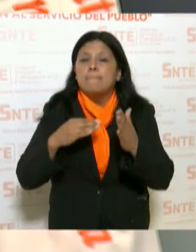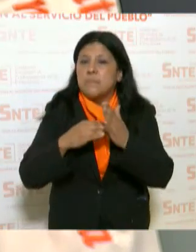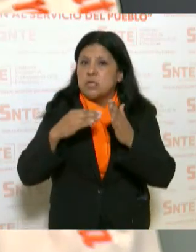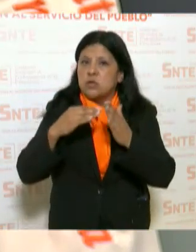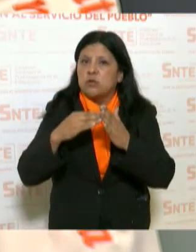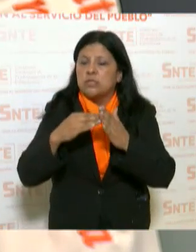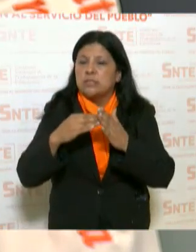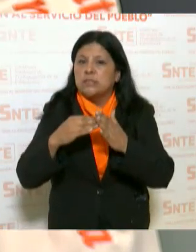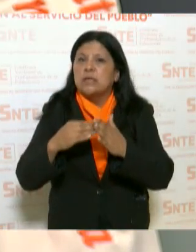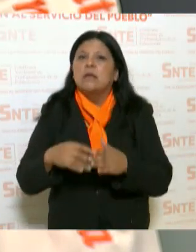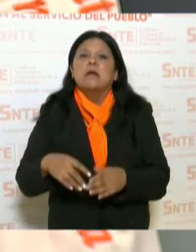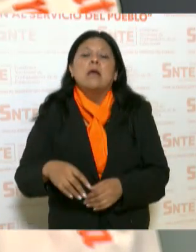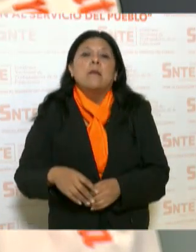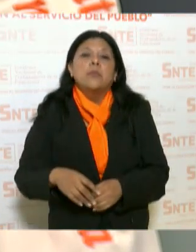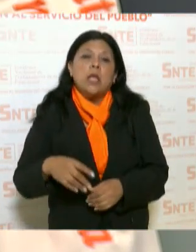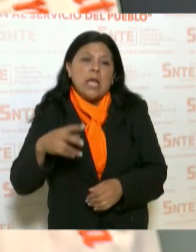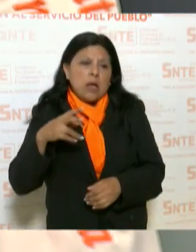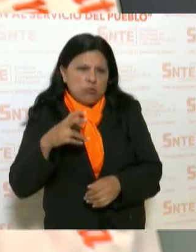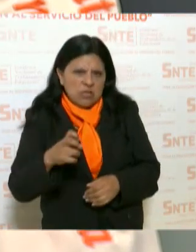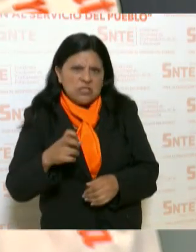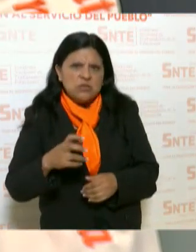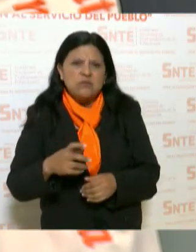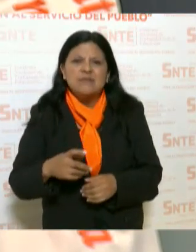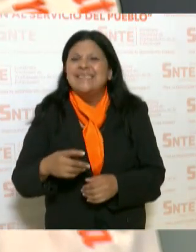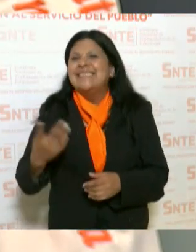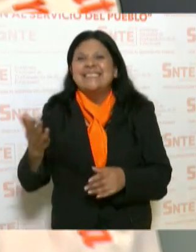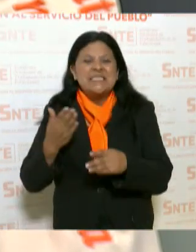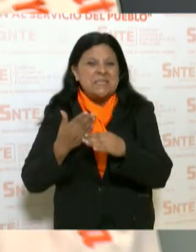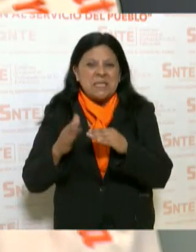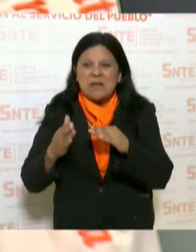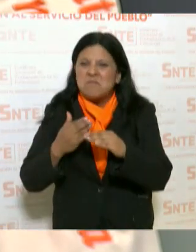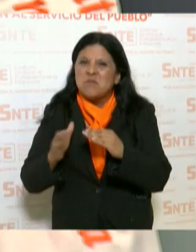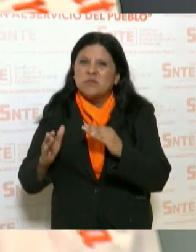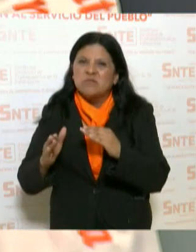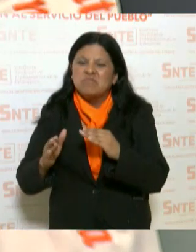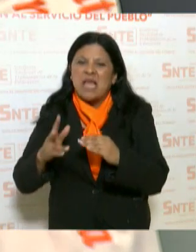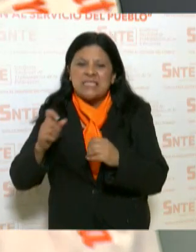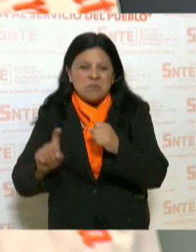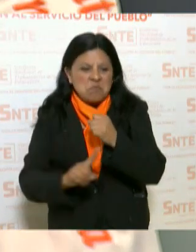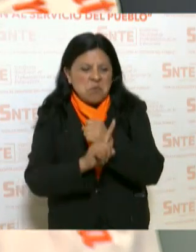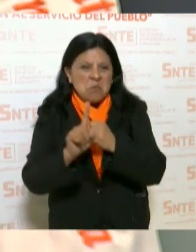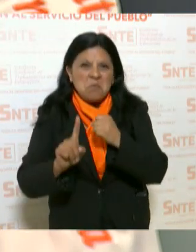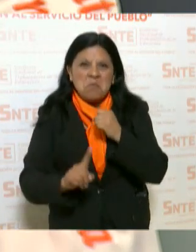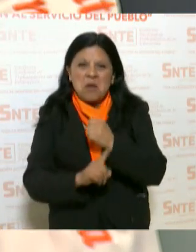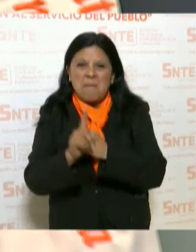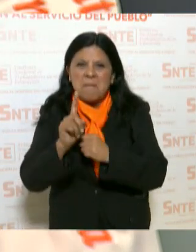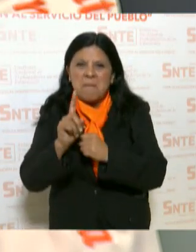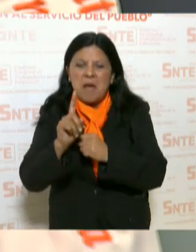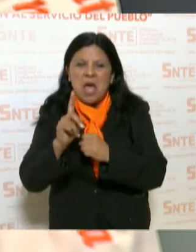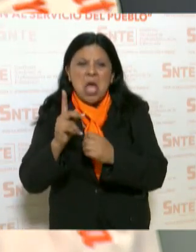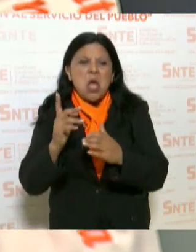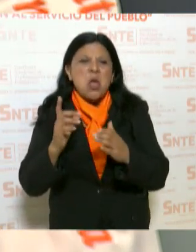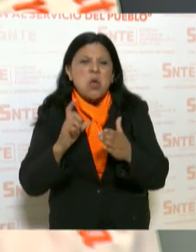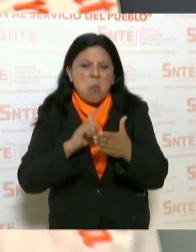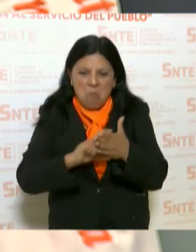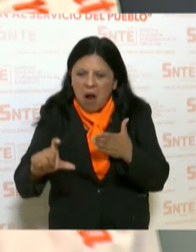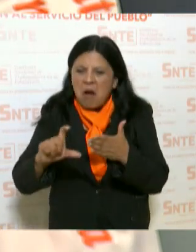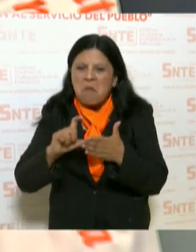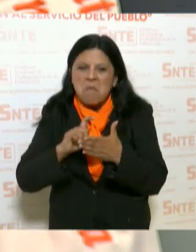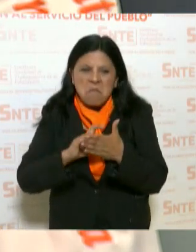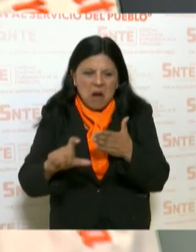evitamos la crisis de consumo y se salió adelante.